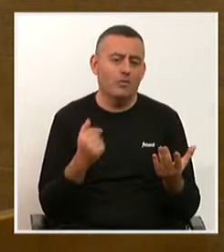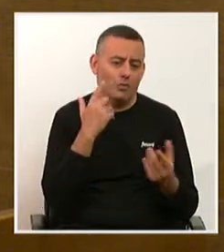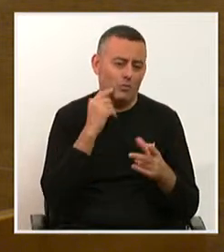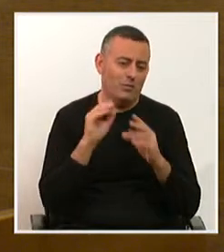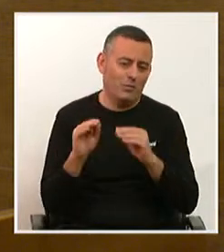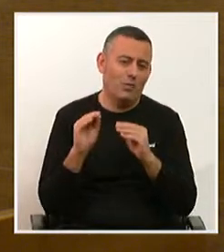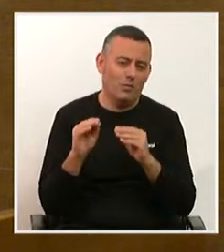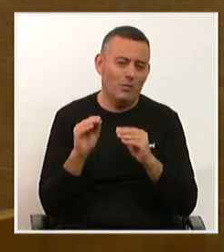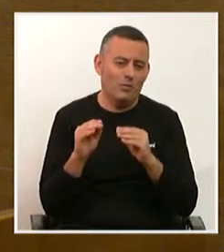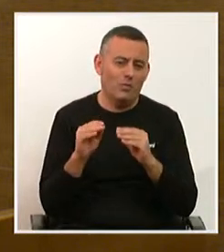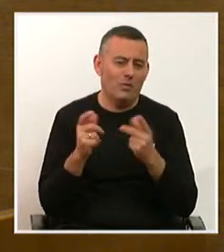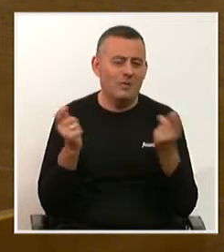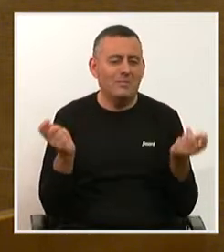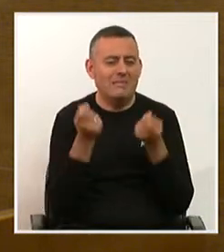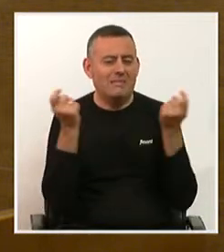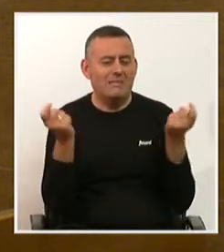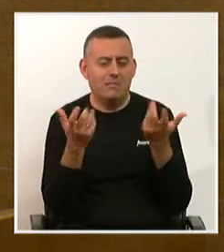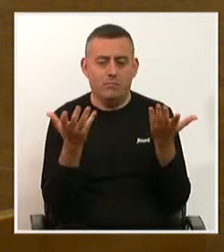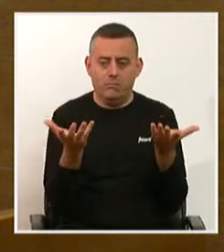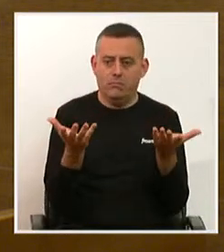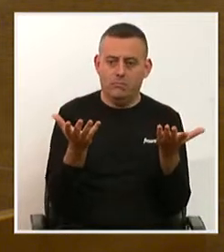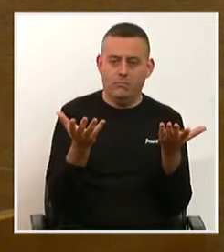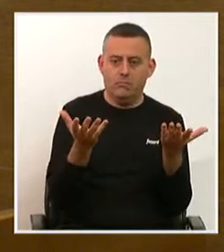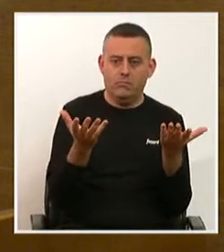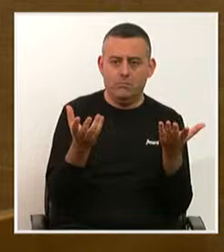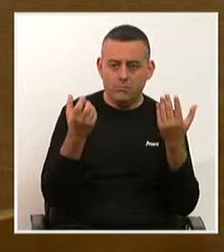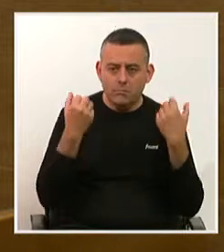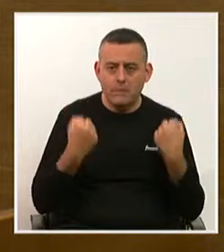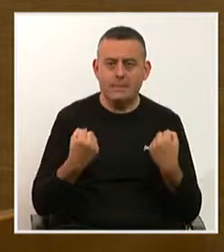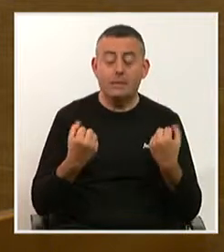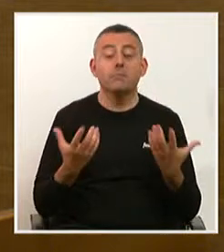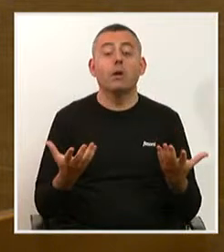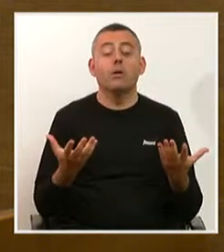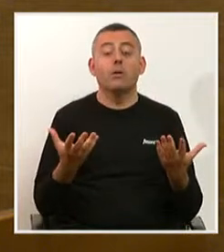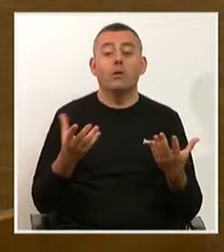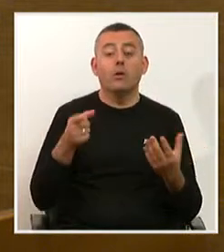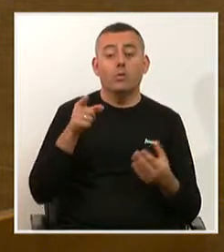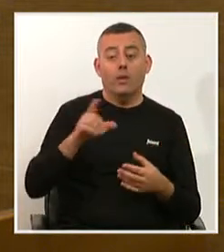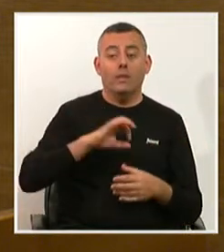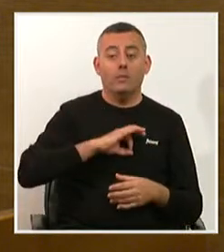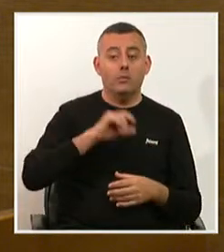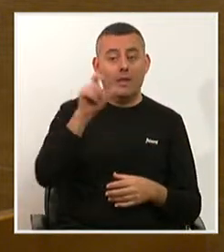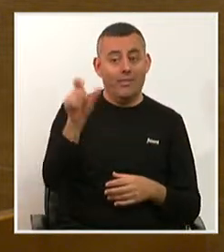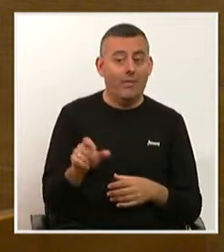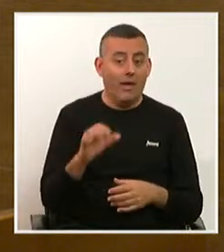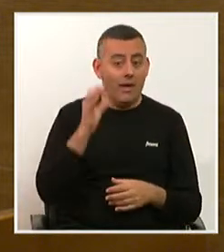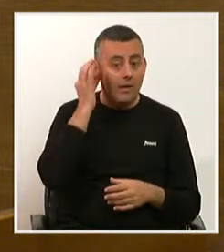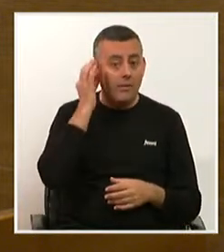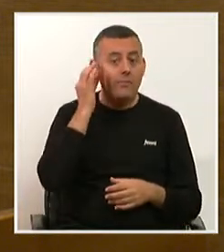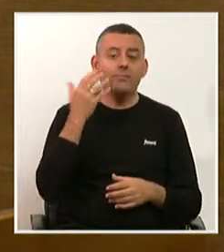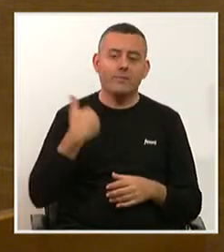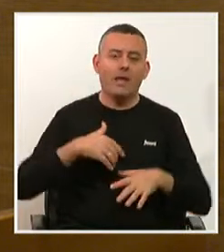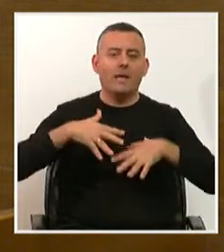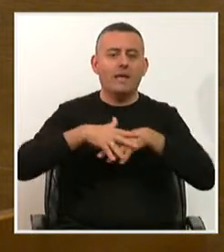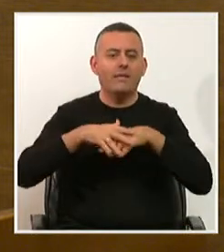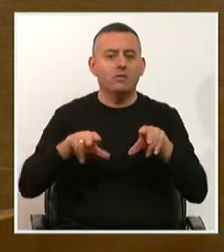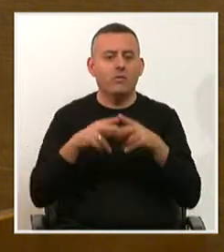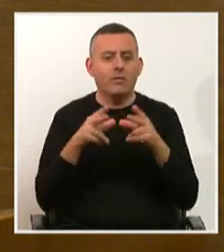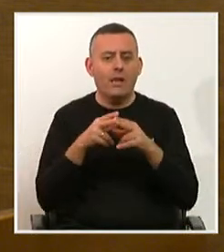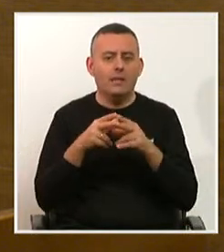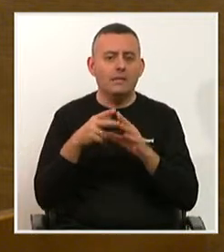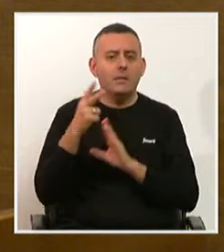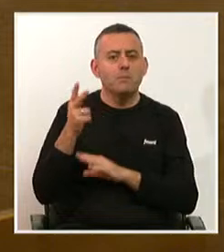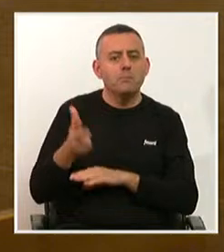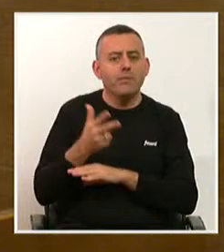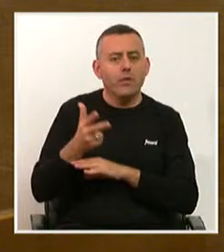son mestres la señora diputada haul social la public